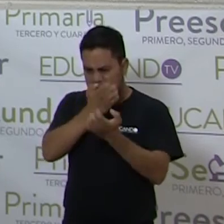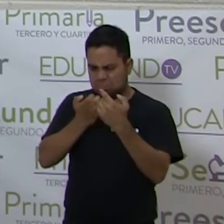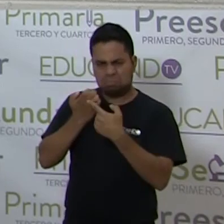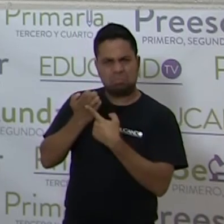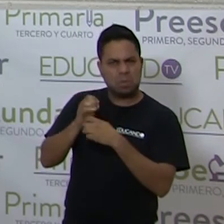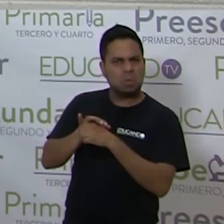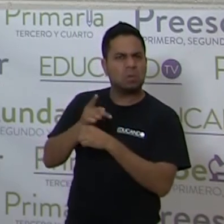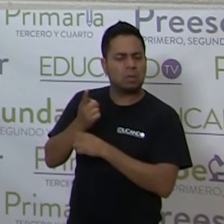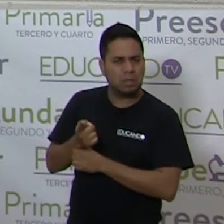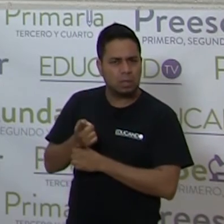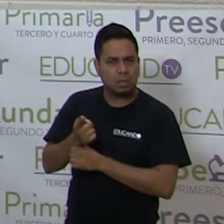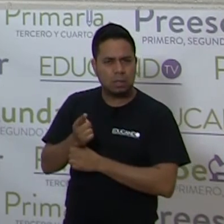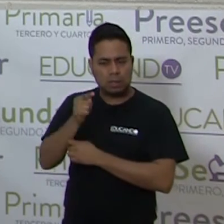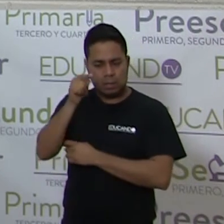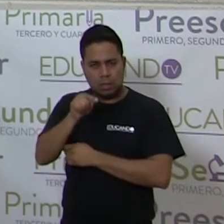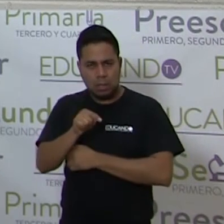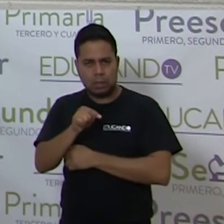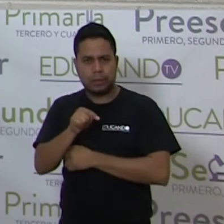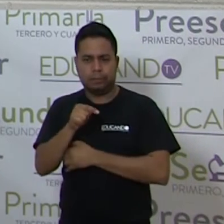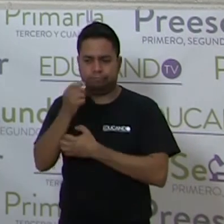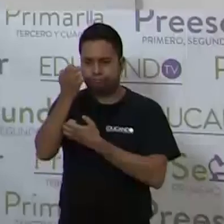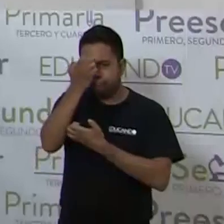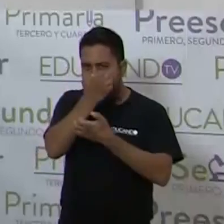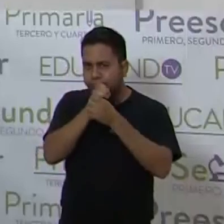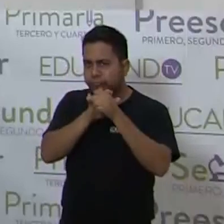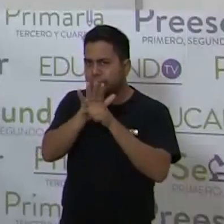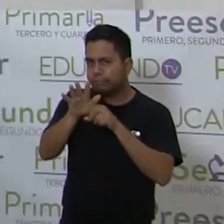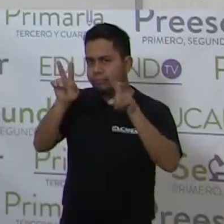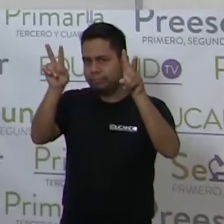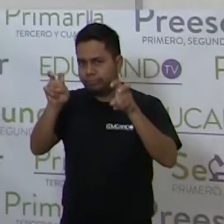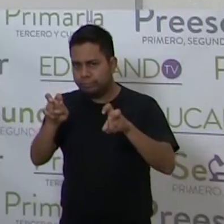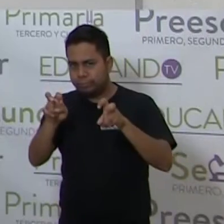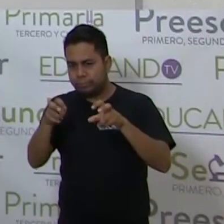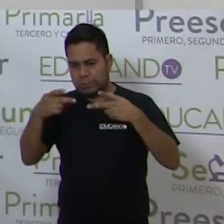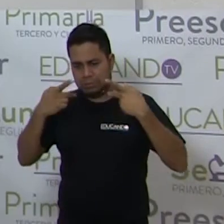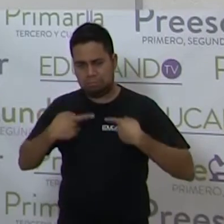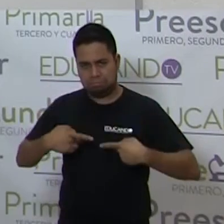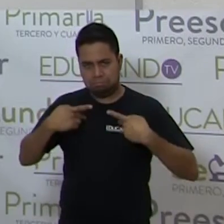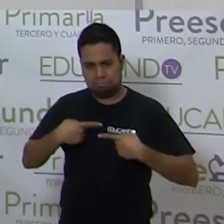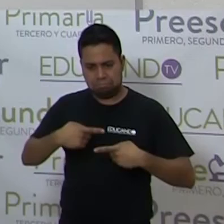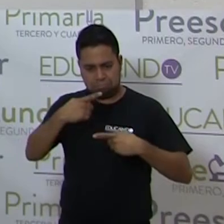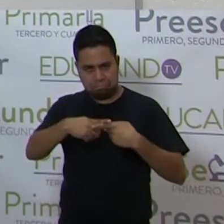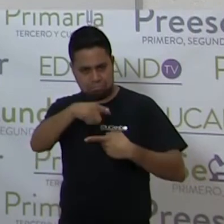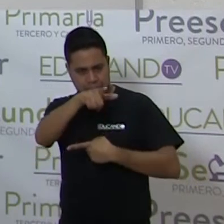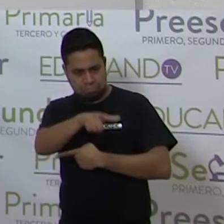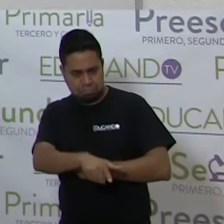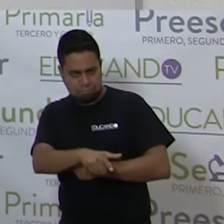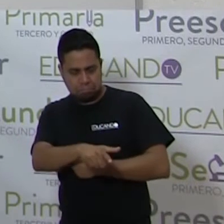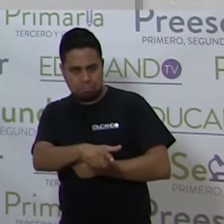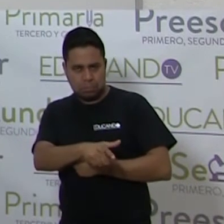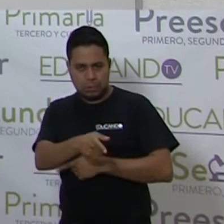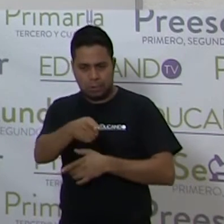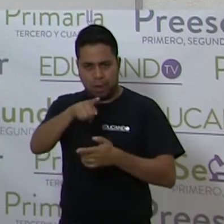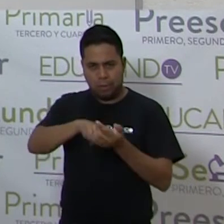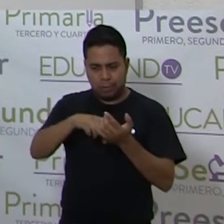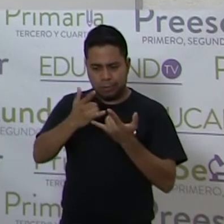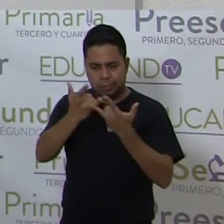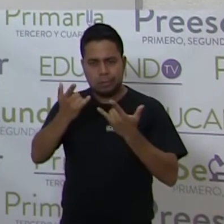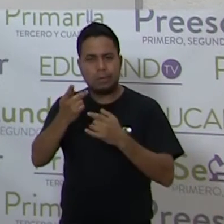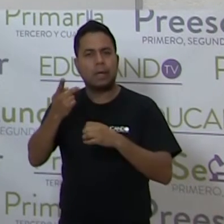viendo cuál es el tema, cuáles son los personajes, qué está pasando dentro del